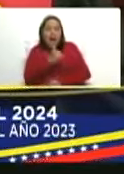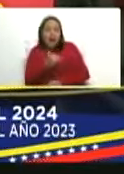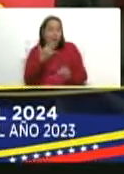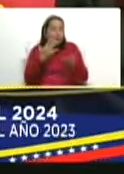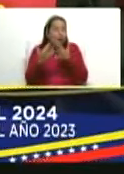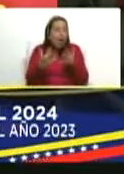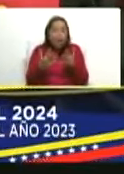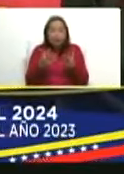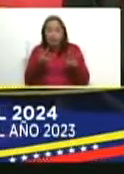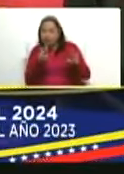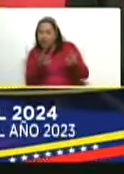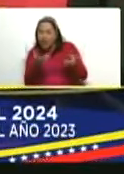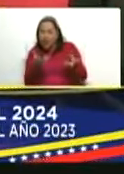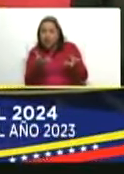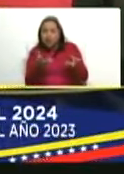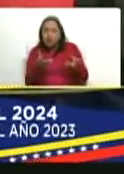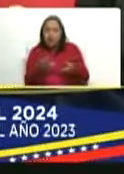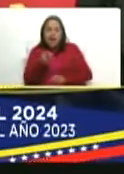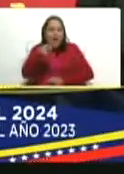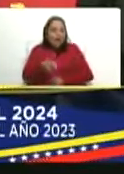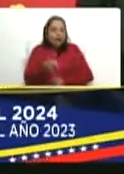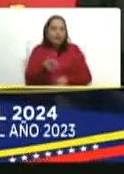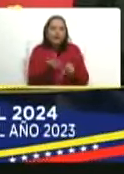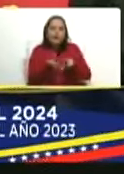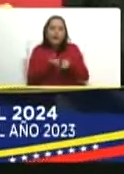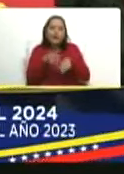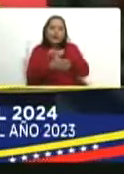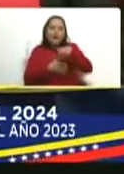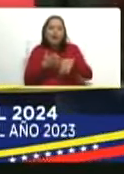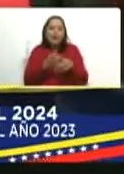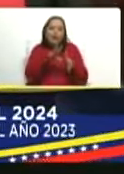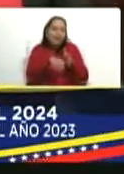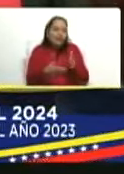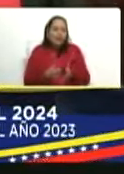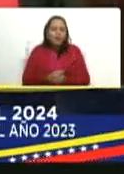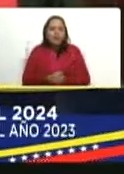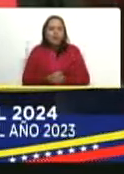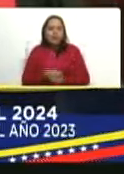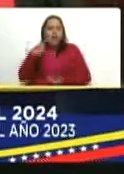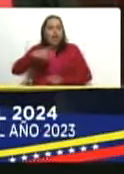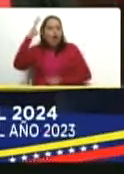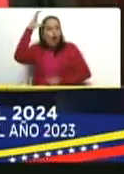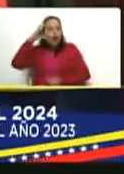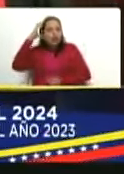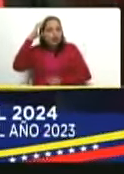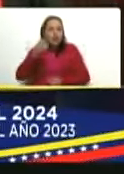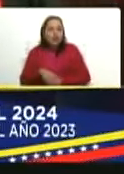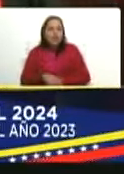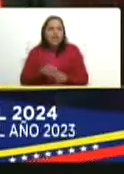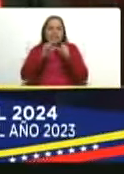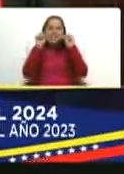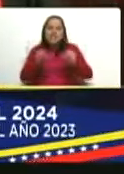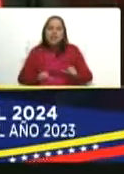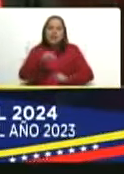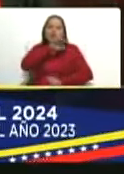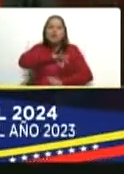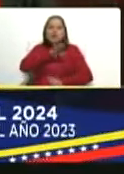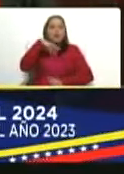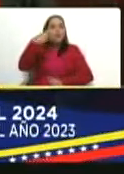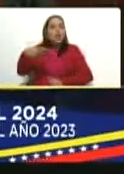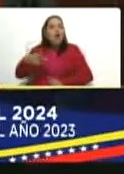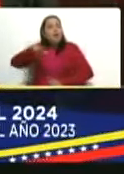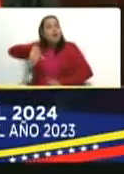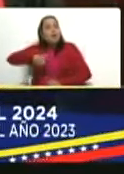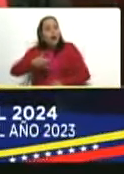prácticas corruptas. Debemos tomar conciencia que todo sistema sociopolítico puede